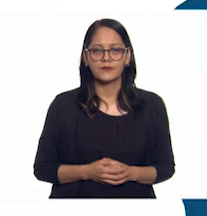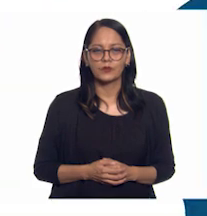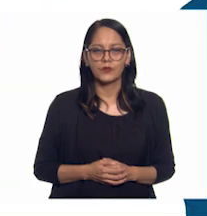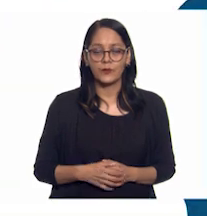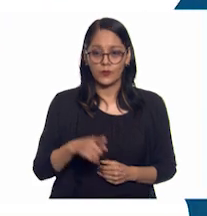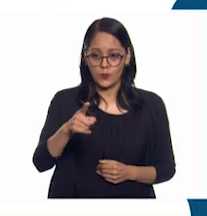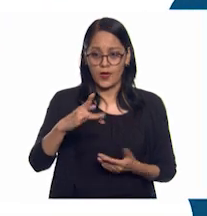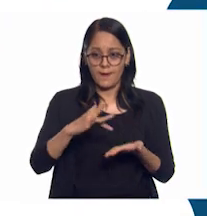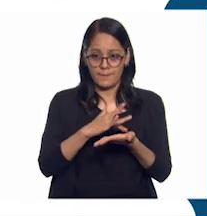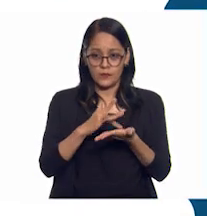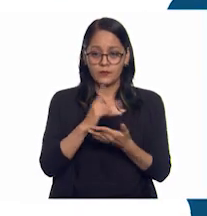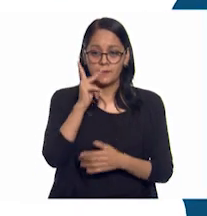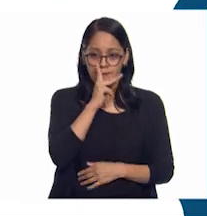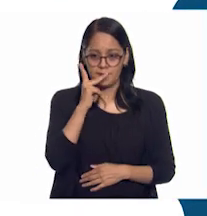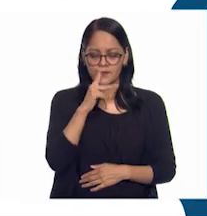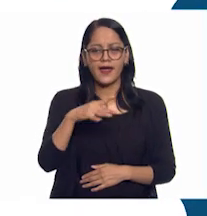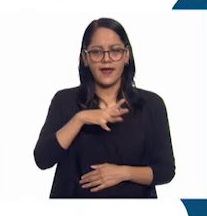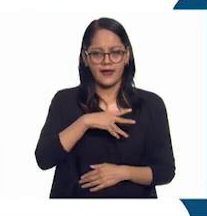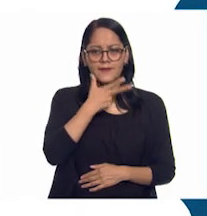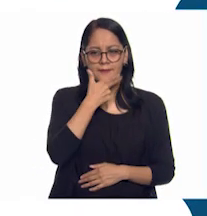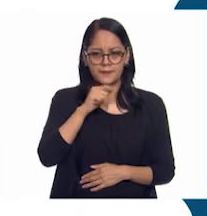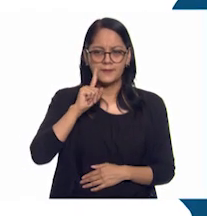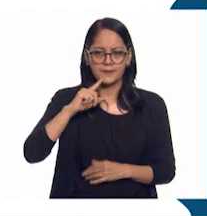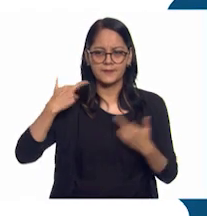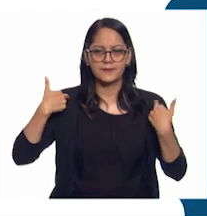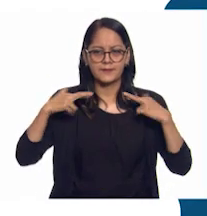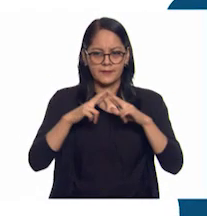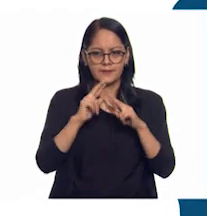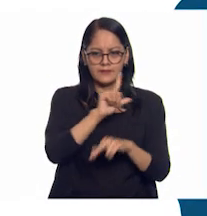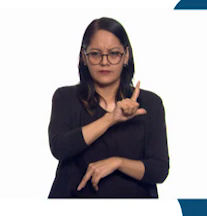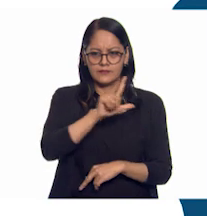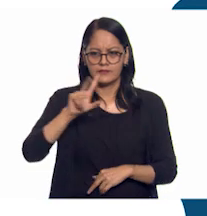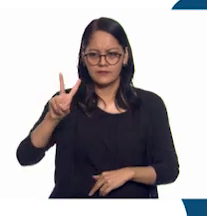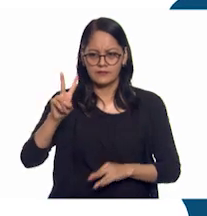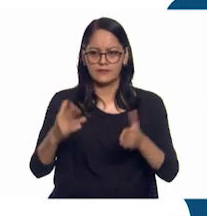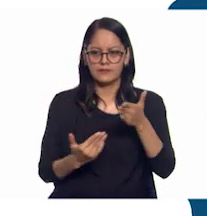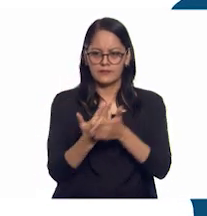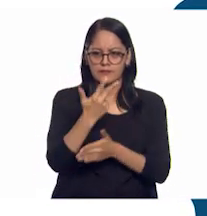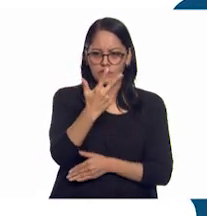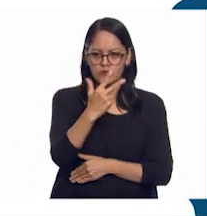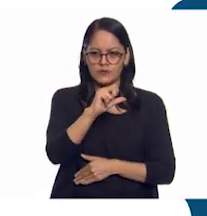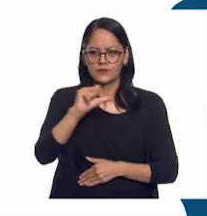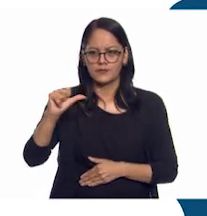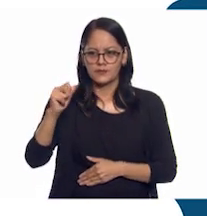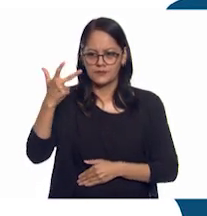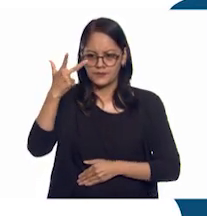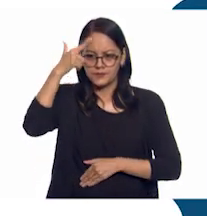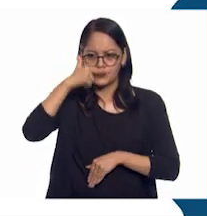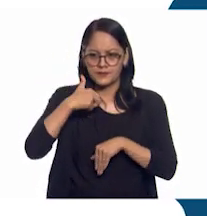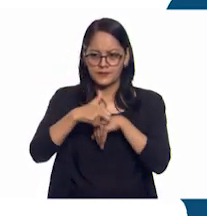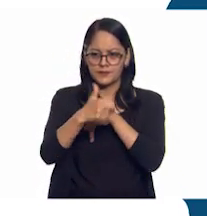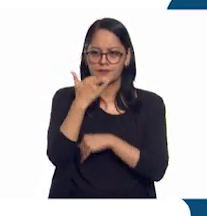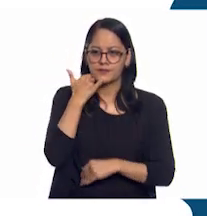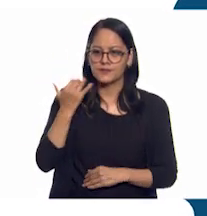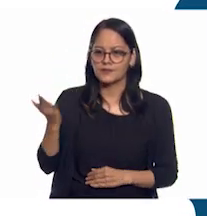Para apoyo pedagógico, hay maestras y maestros de lunes a viernes de 8 a 20 horas en el teléfono